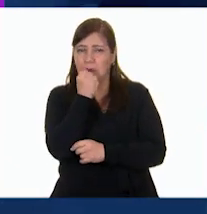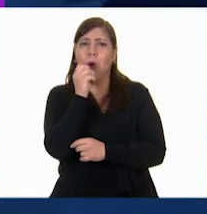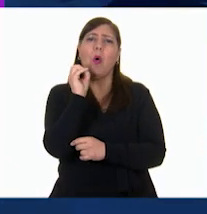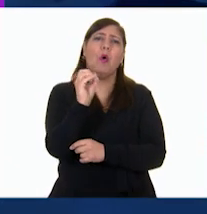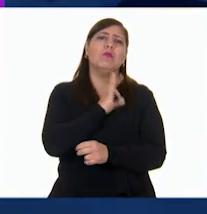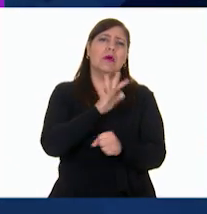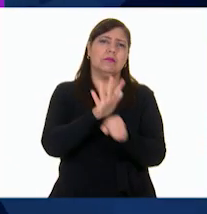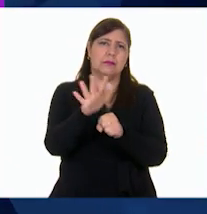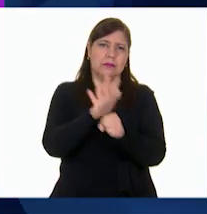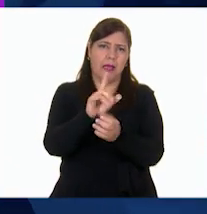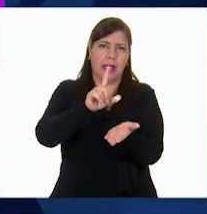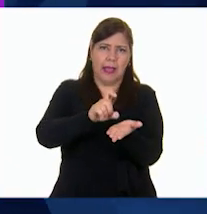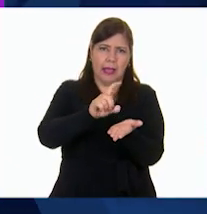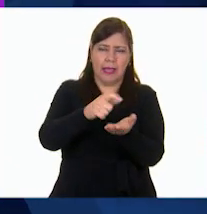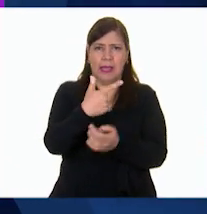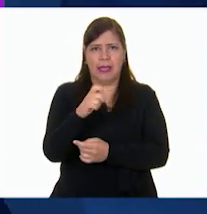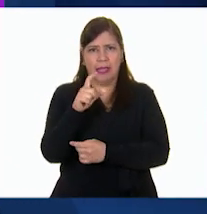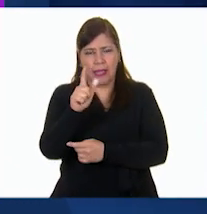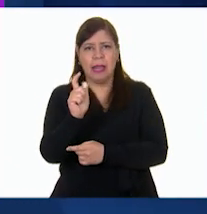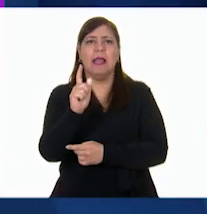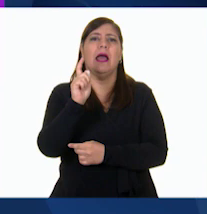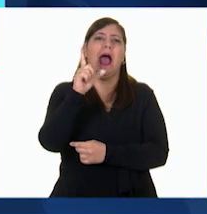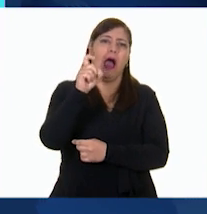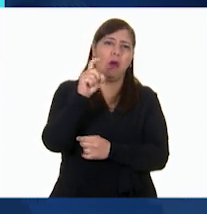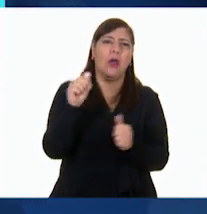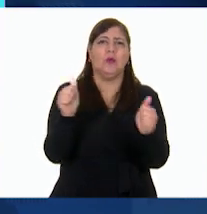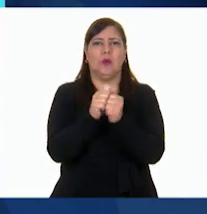aplica desinfectante a base de agua y alcohol.